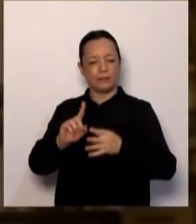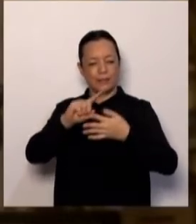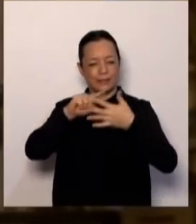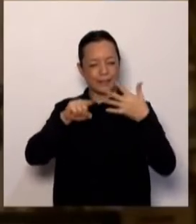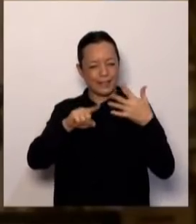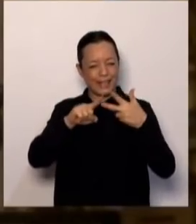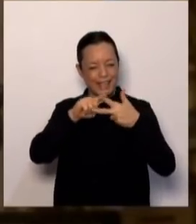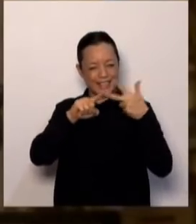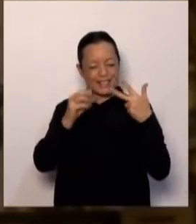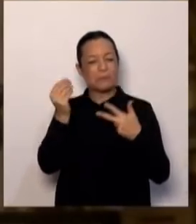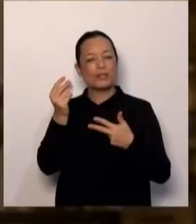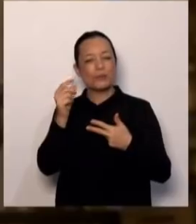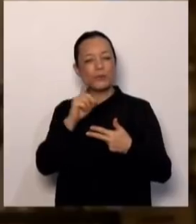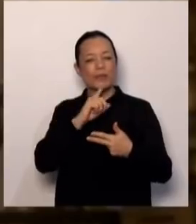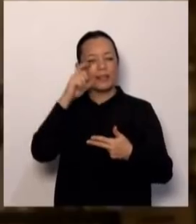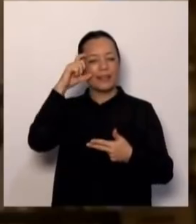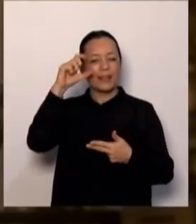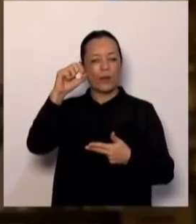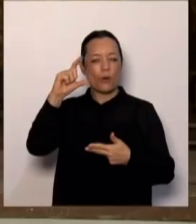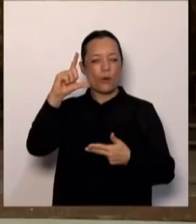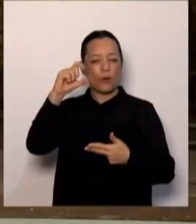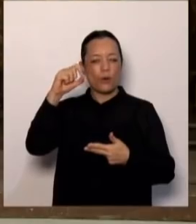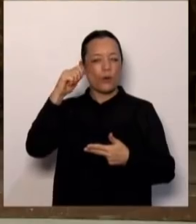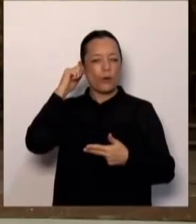teologales que han sido